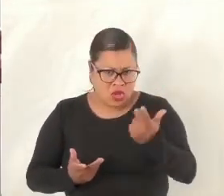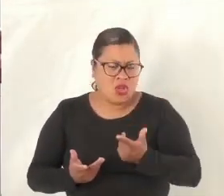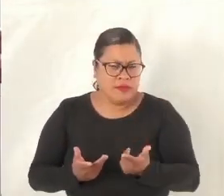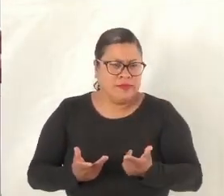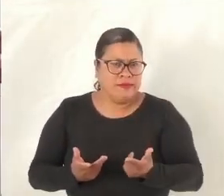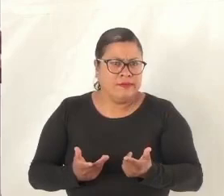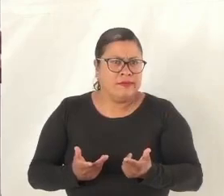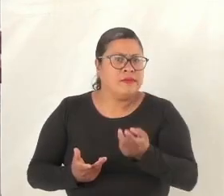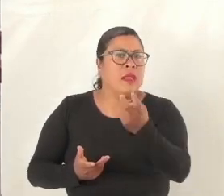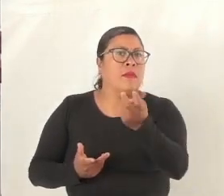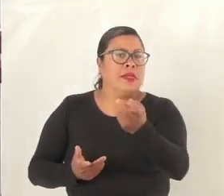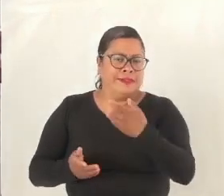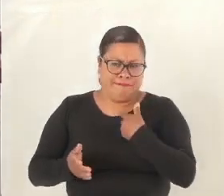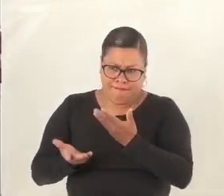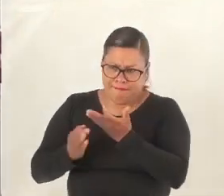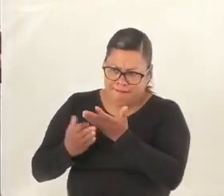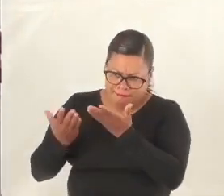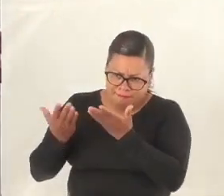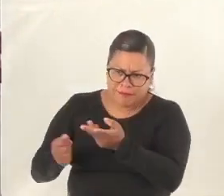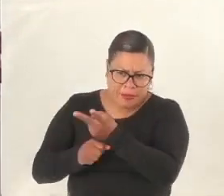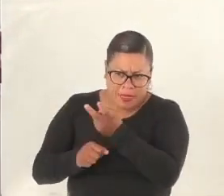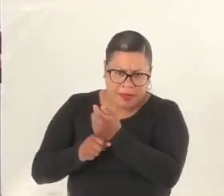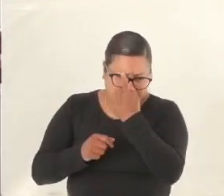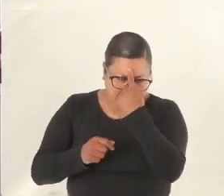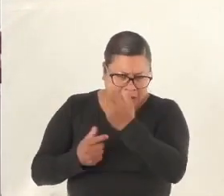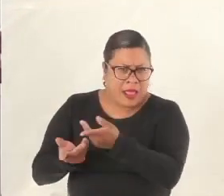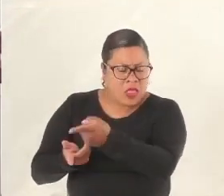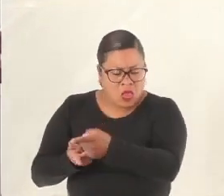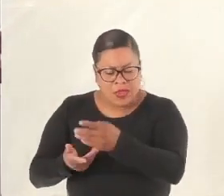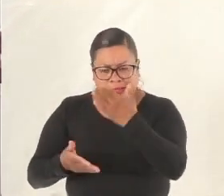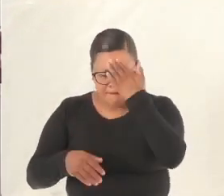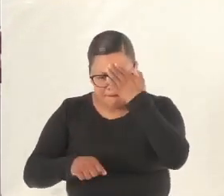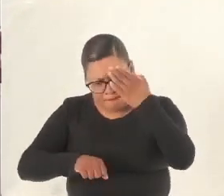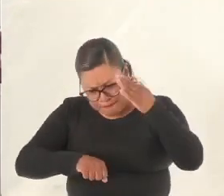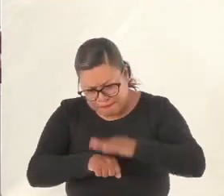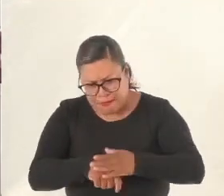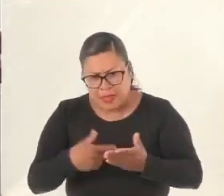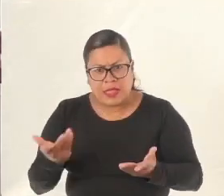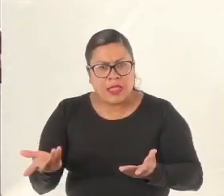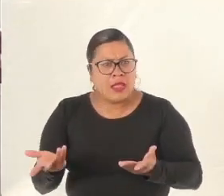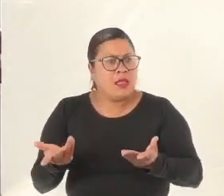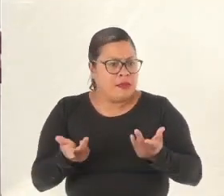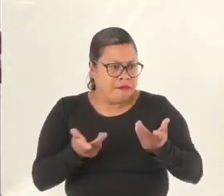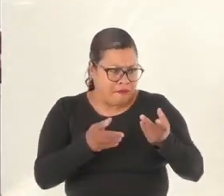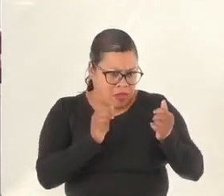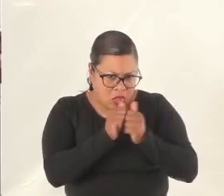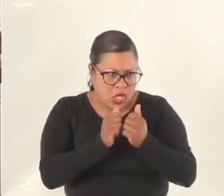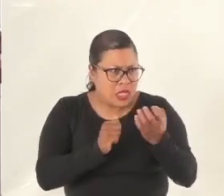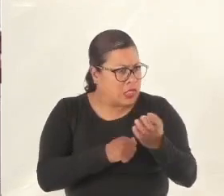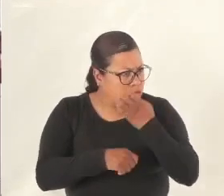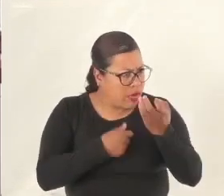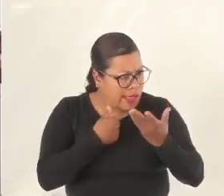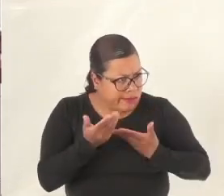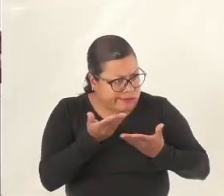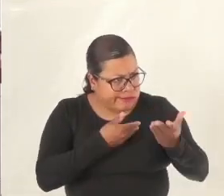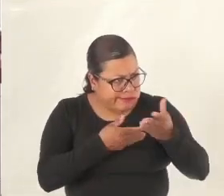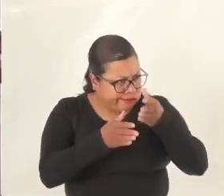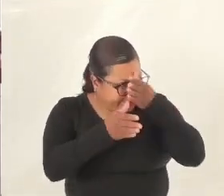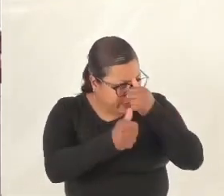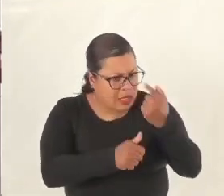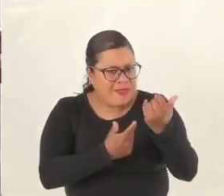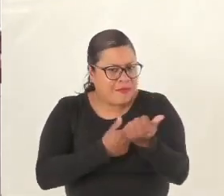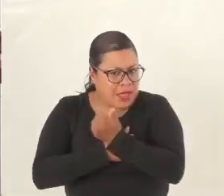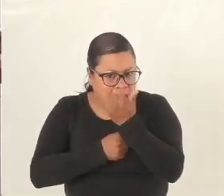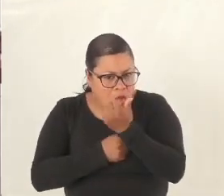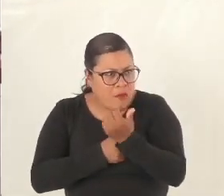yo le invito para que se tome también en cuenta para que se coordine con las escuelas con los alumnos y